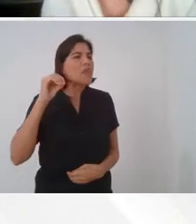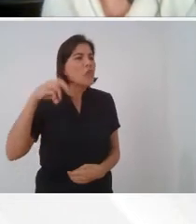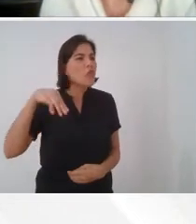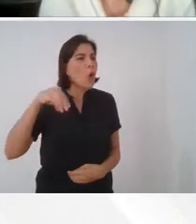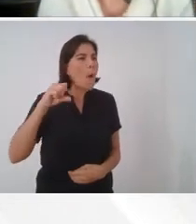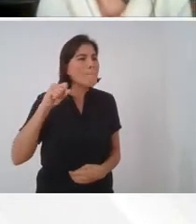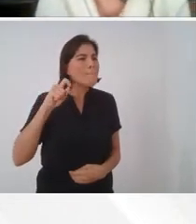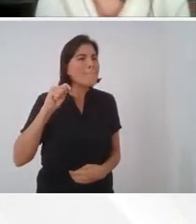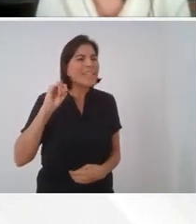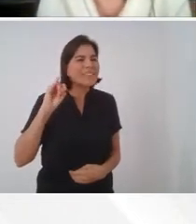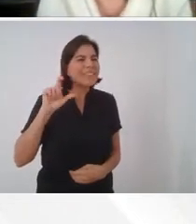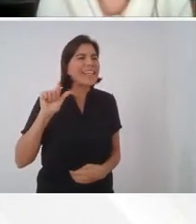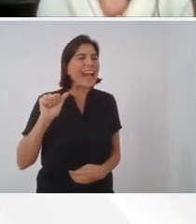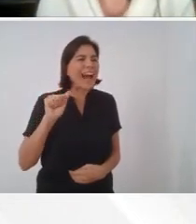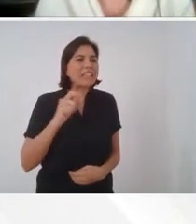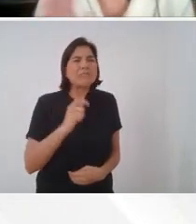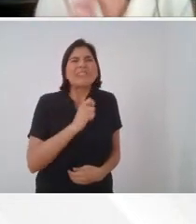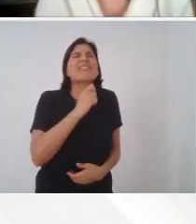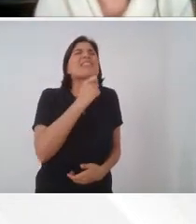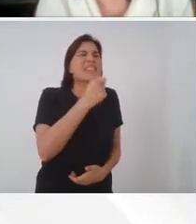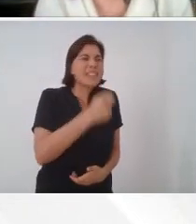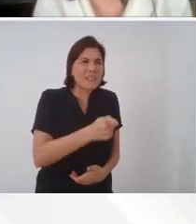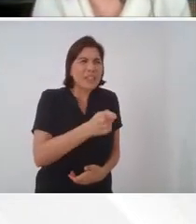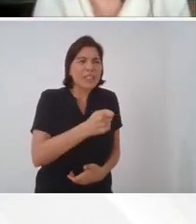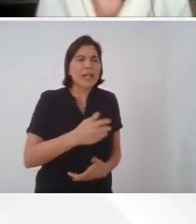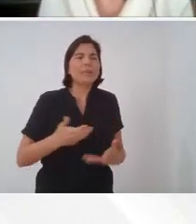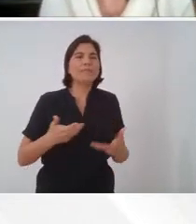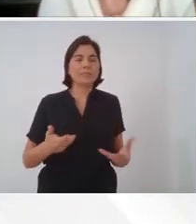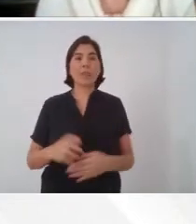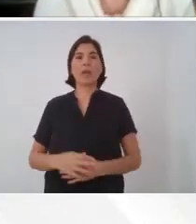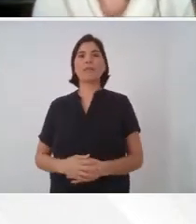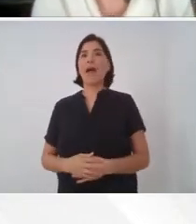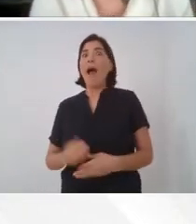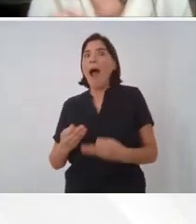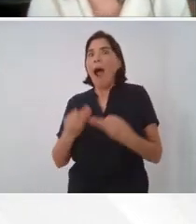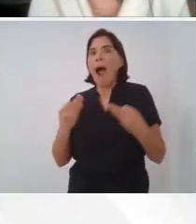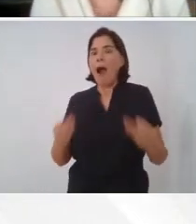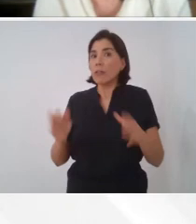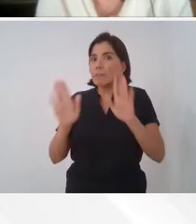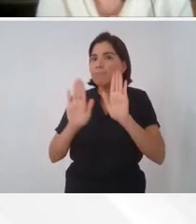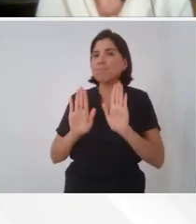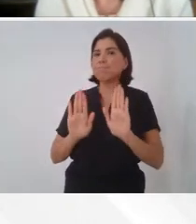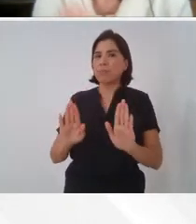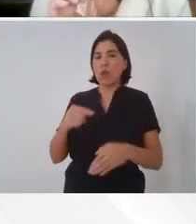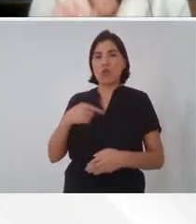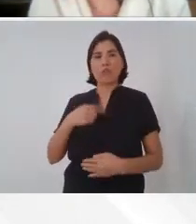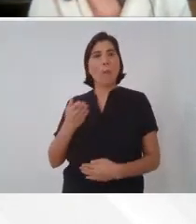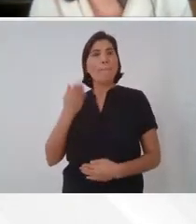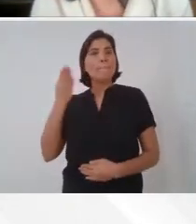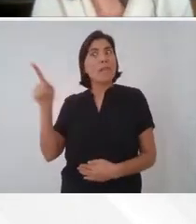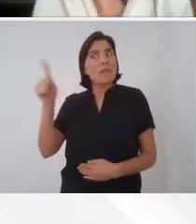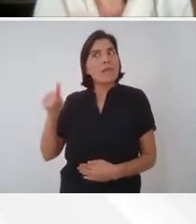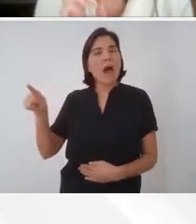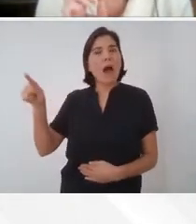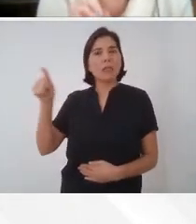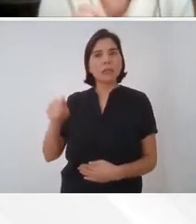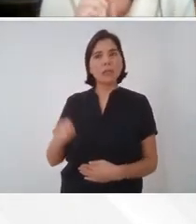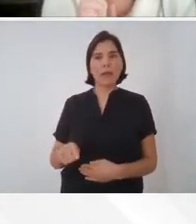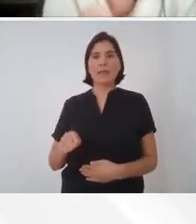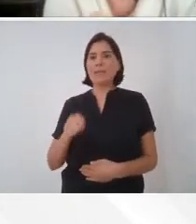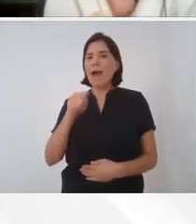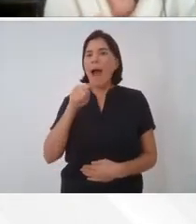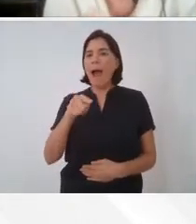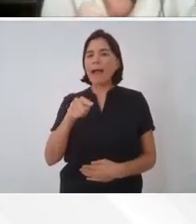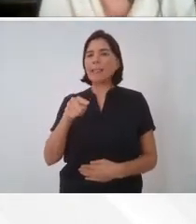pausa y yo les voy a pedir que a través del chat ustedes nos escriban qué es lo que